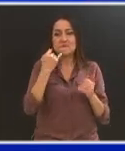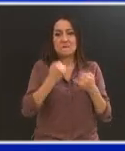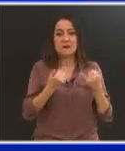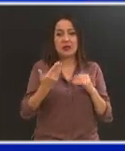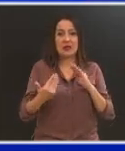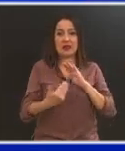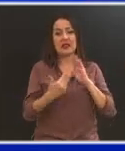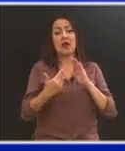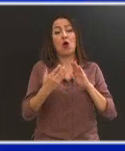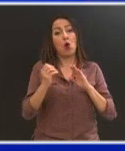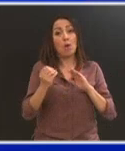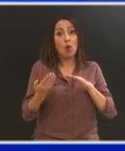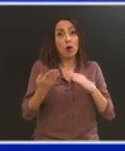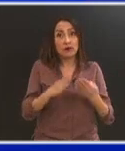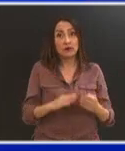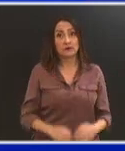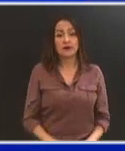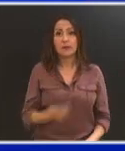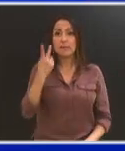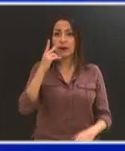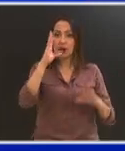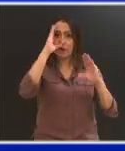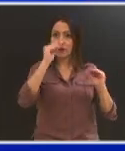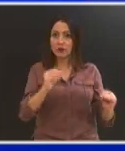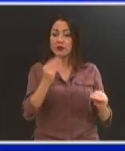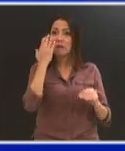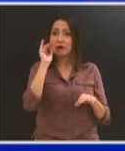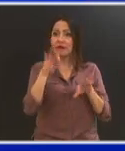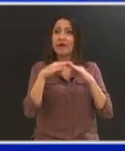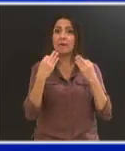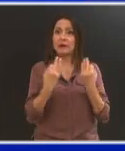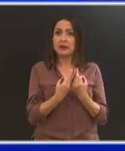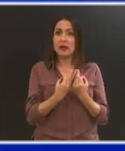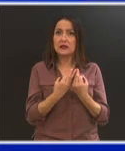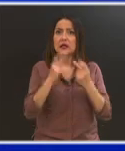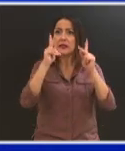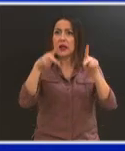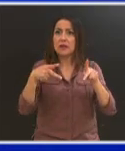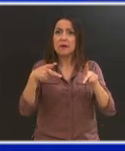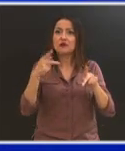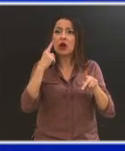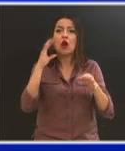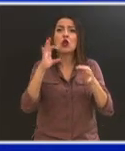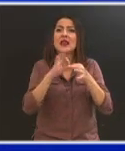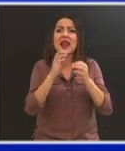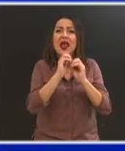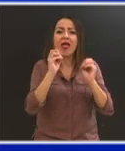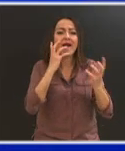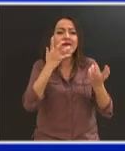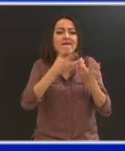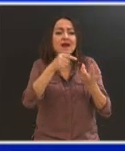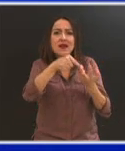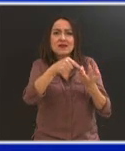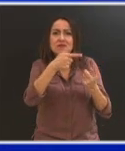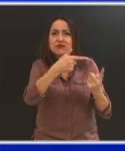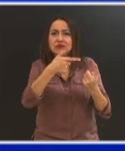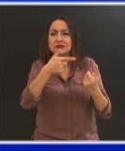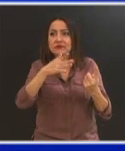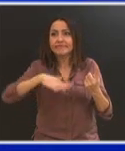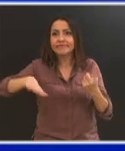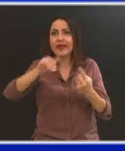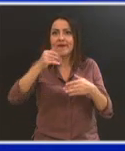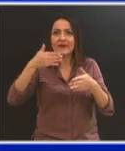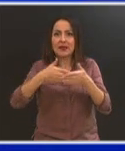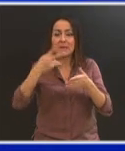heridas y hasta fallecidas. Veamos la siguiente información, porque esos familiares de las víctimas colaterales están realizando todo un movimiento de internet para realizar